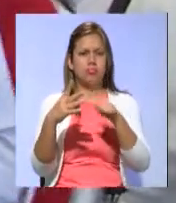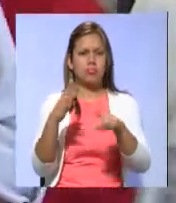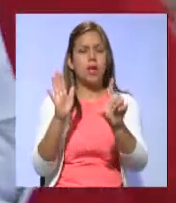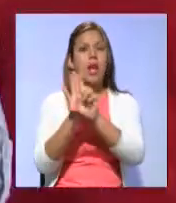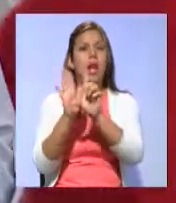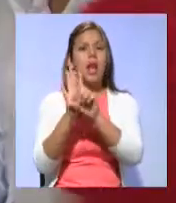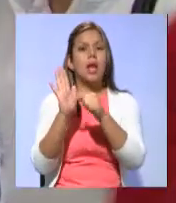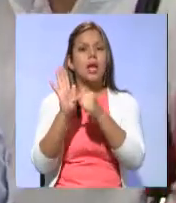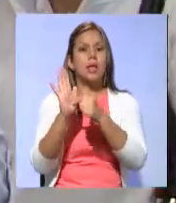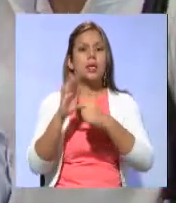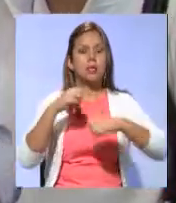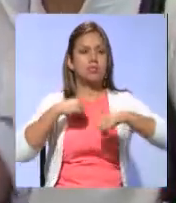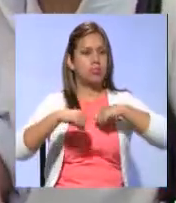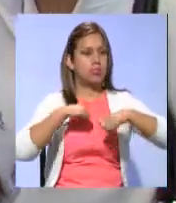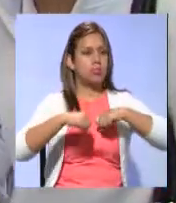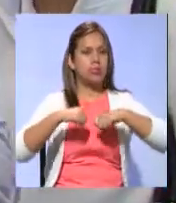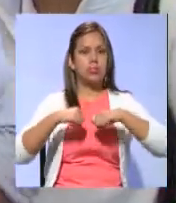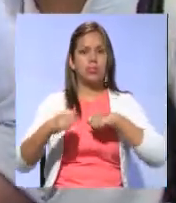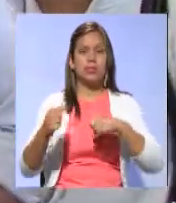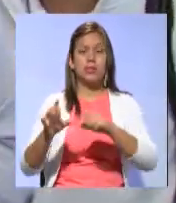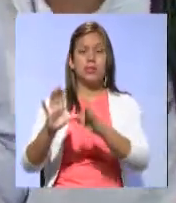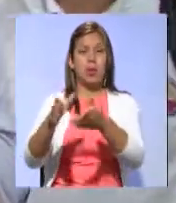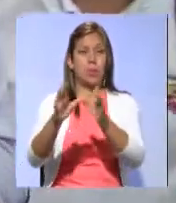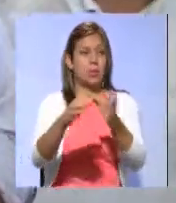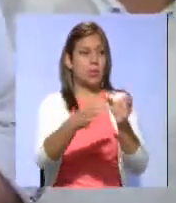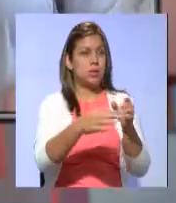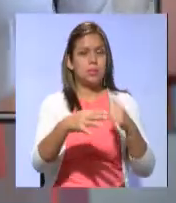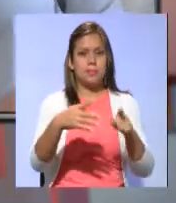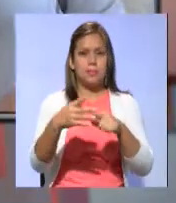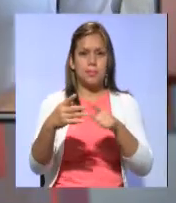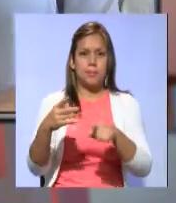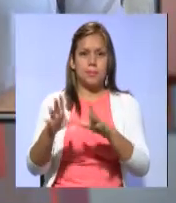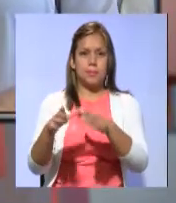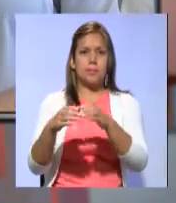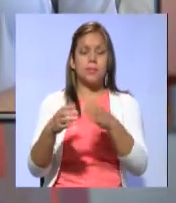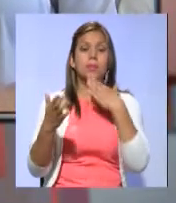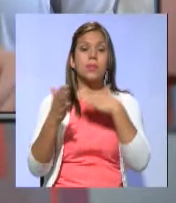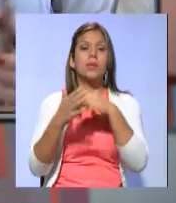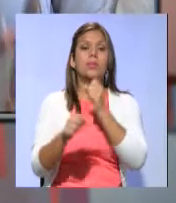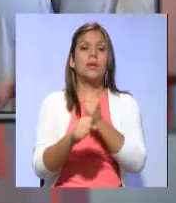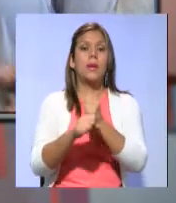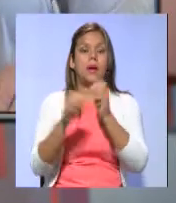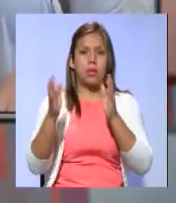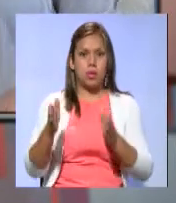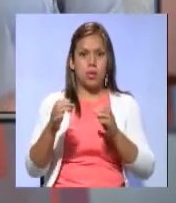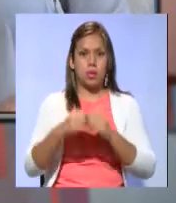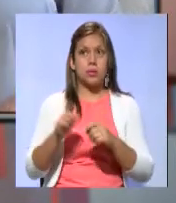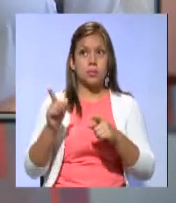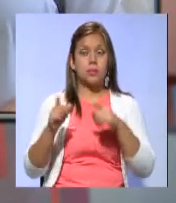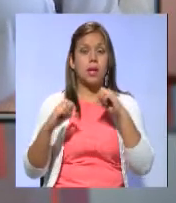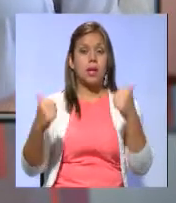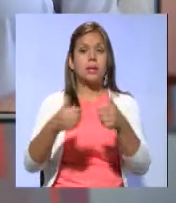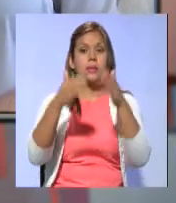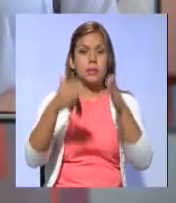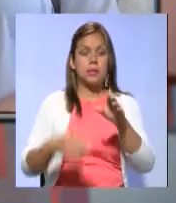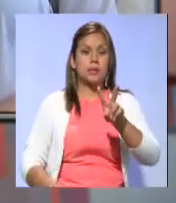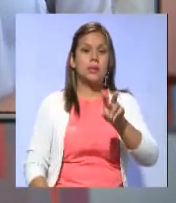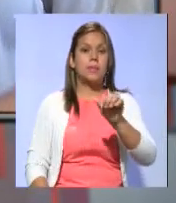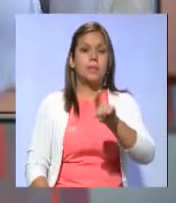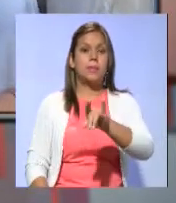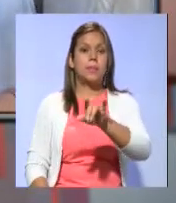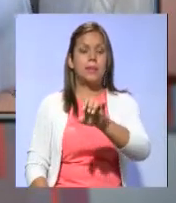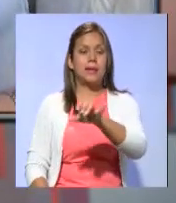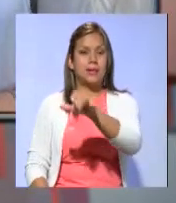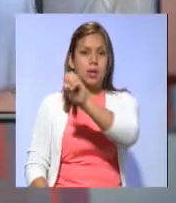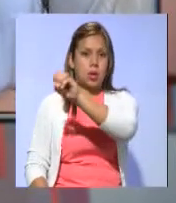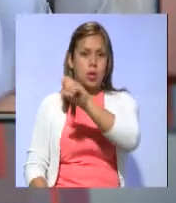que también se trabajaba en diferentes comisiones, en este caso en la Comisión de los Trabajadores. Era la asambleísta Norma Vallejo, coordinadora del